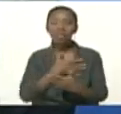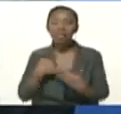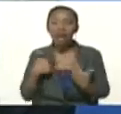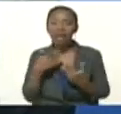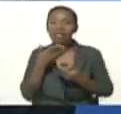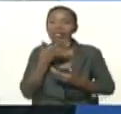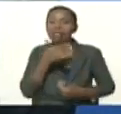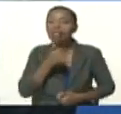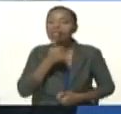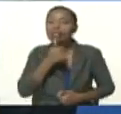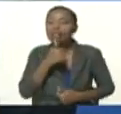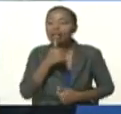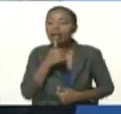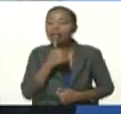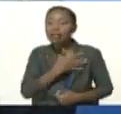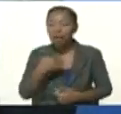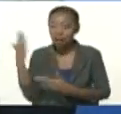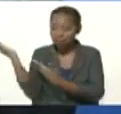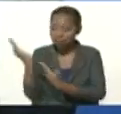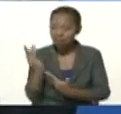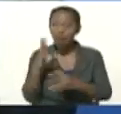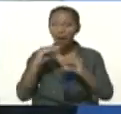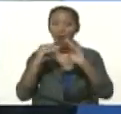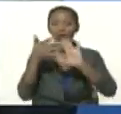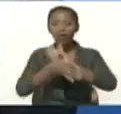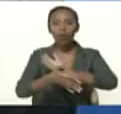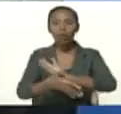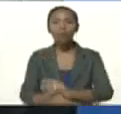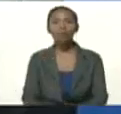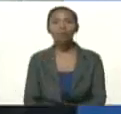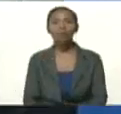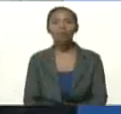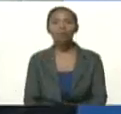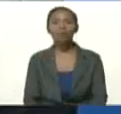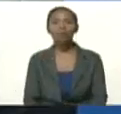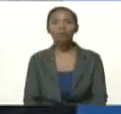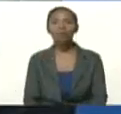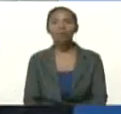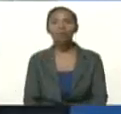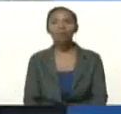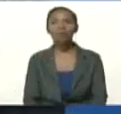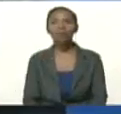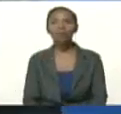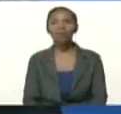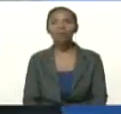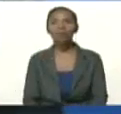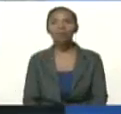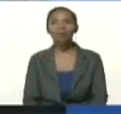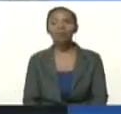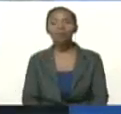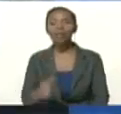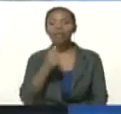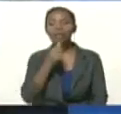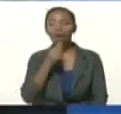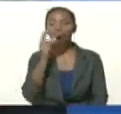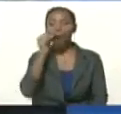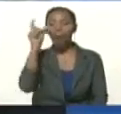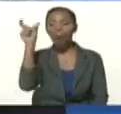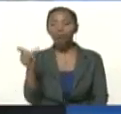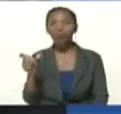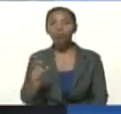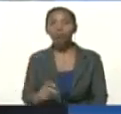¿Quién pide la palabra? Julio César León Heredia, dice Tutare, no está aquí. Sí, está. Pero no lo veo.